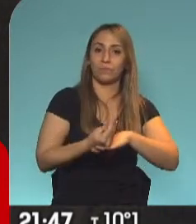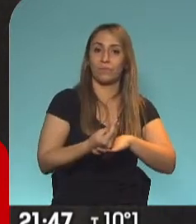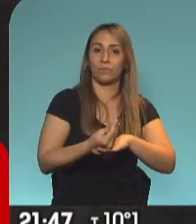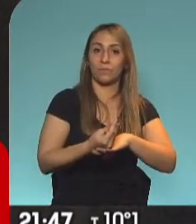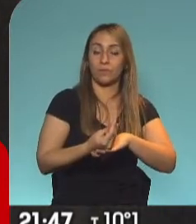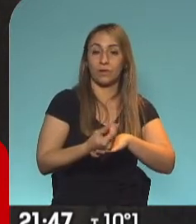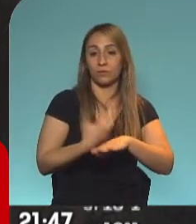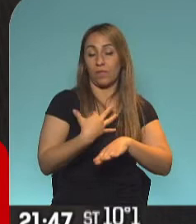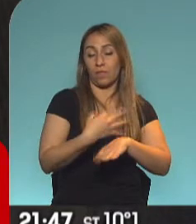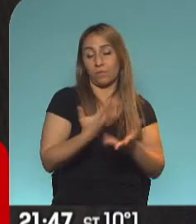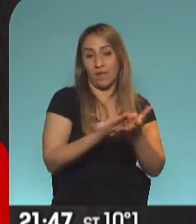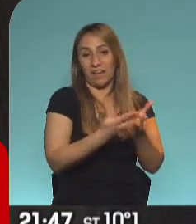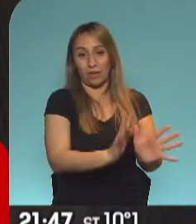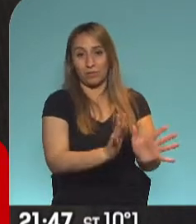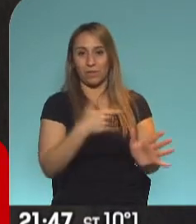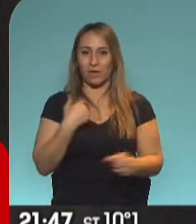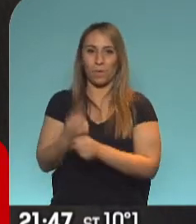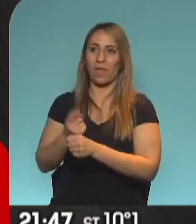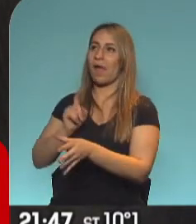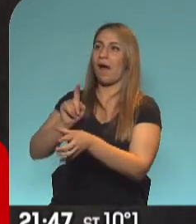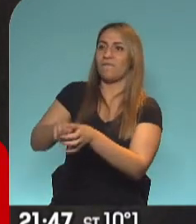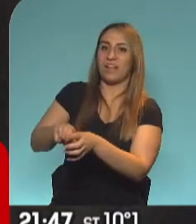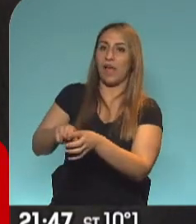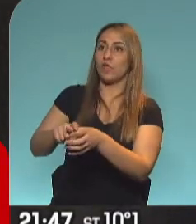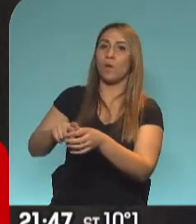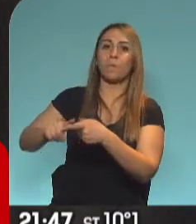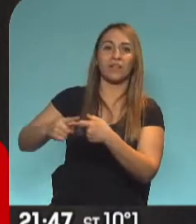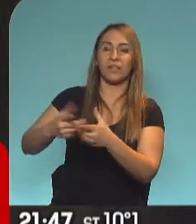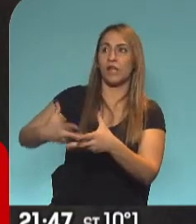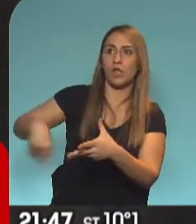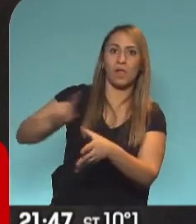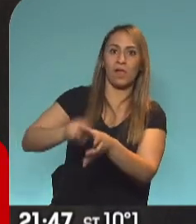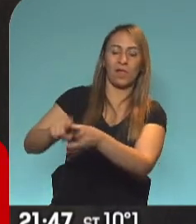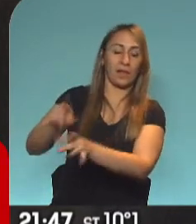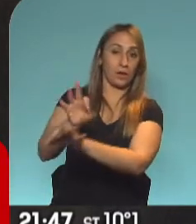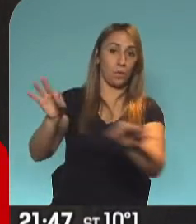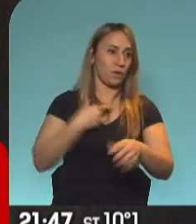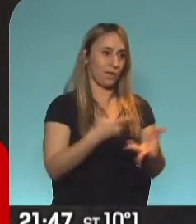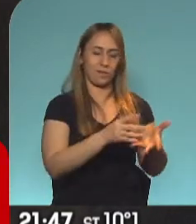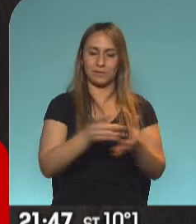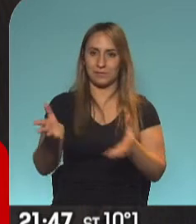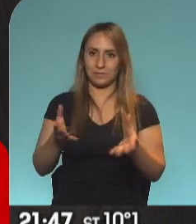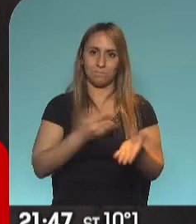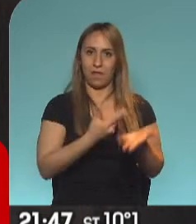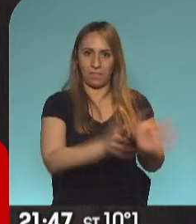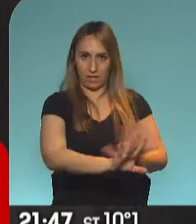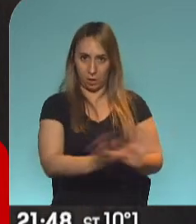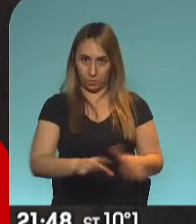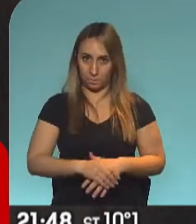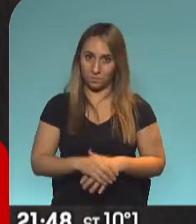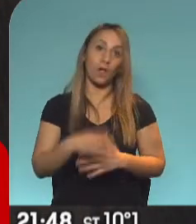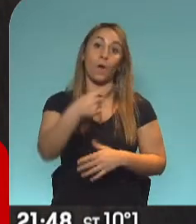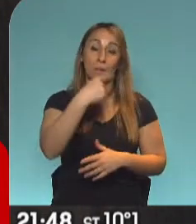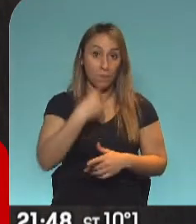tuve que renunciar porque no podía ser afiliado a ningún partido. Claro, si me preguntan si mi